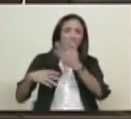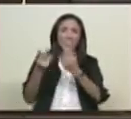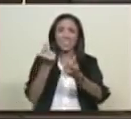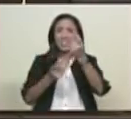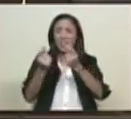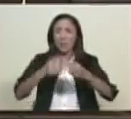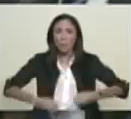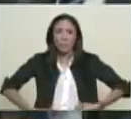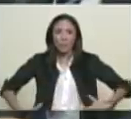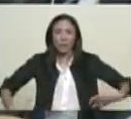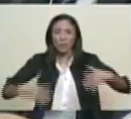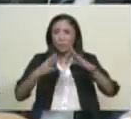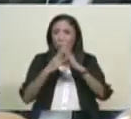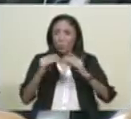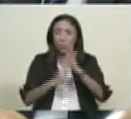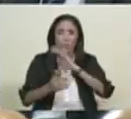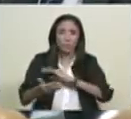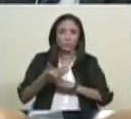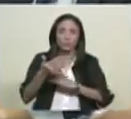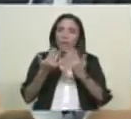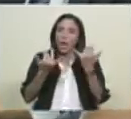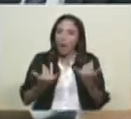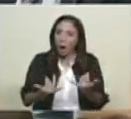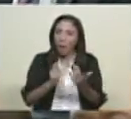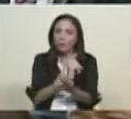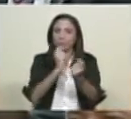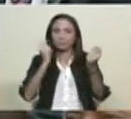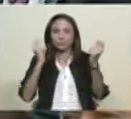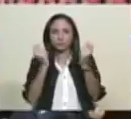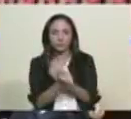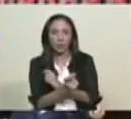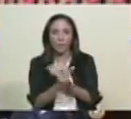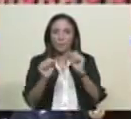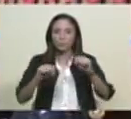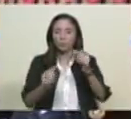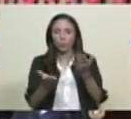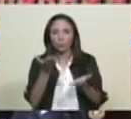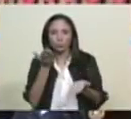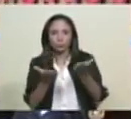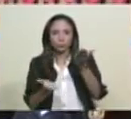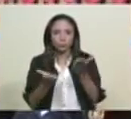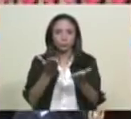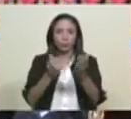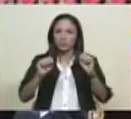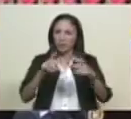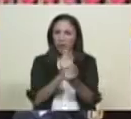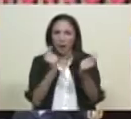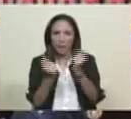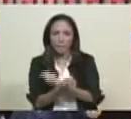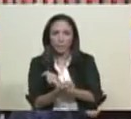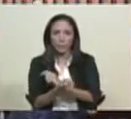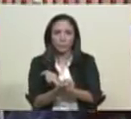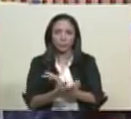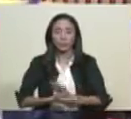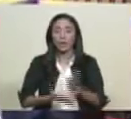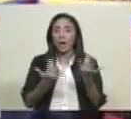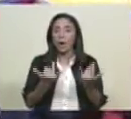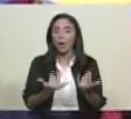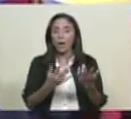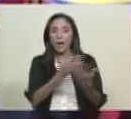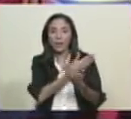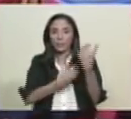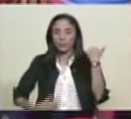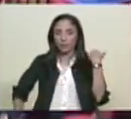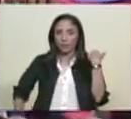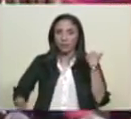dominaba. Ahora en el balance que recibimos del presidente del Tribunal Supremo de